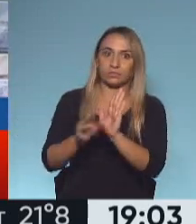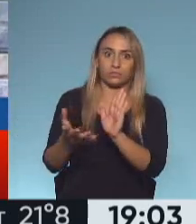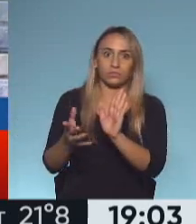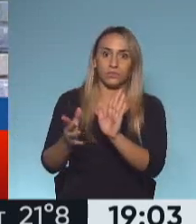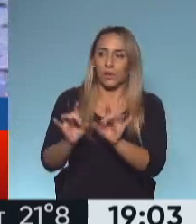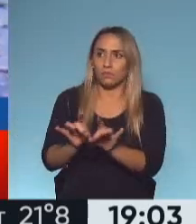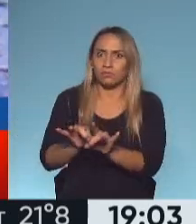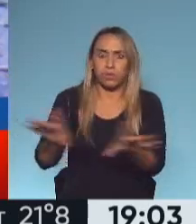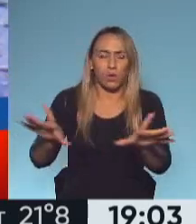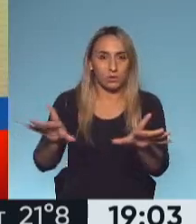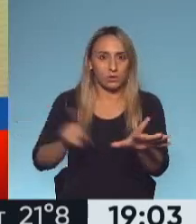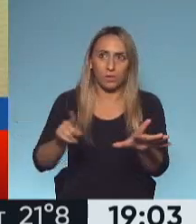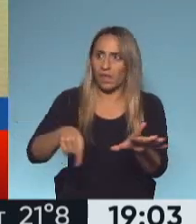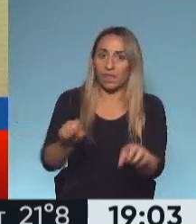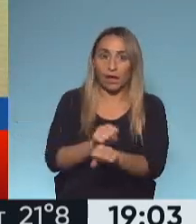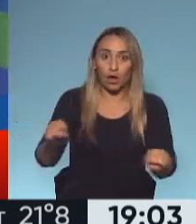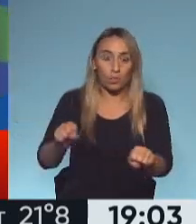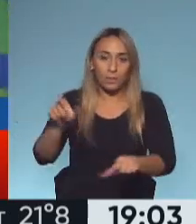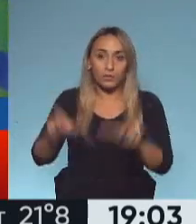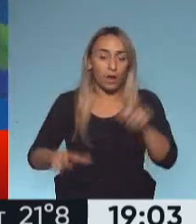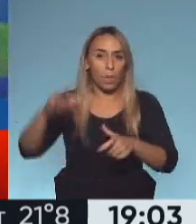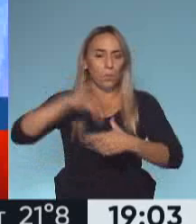explosión de enfermos.